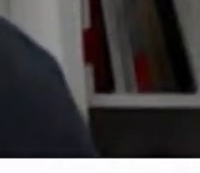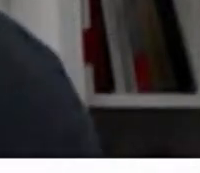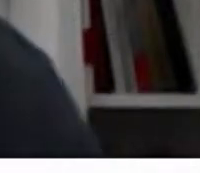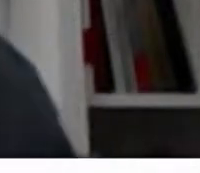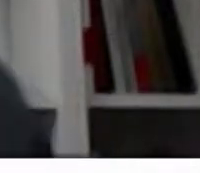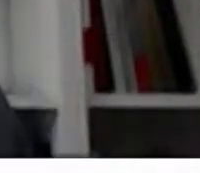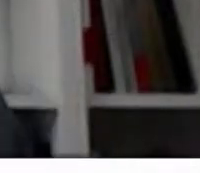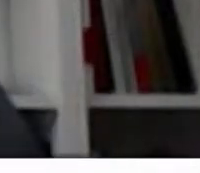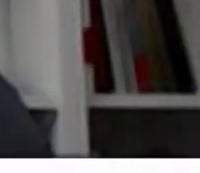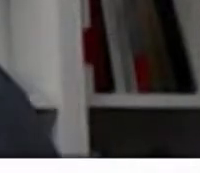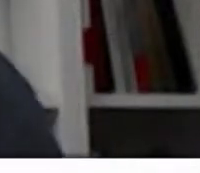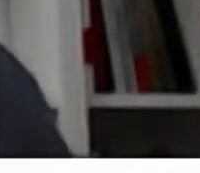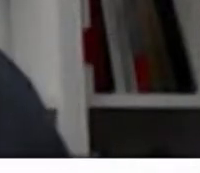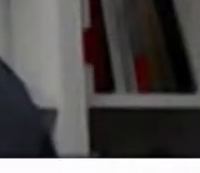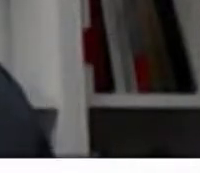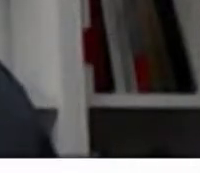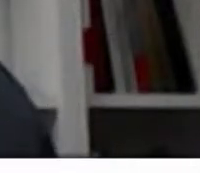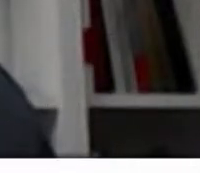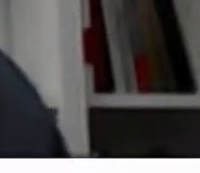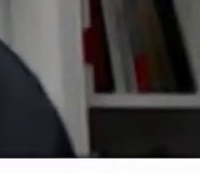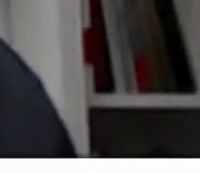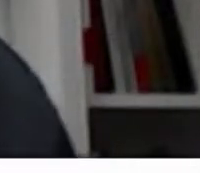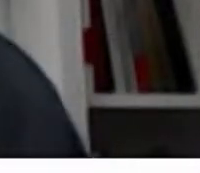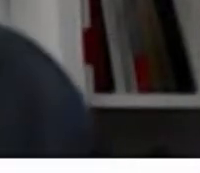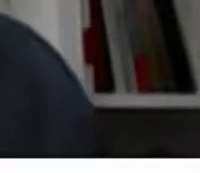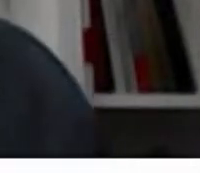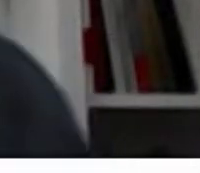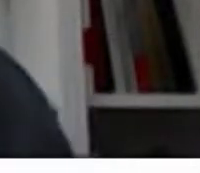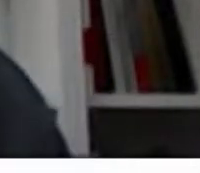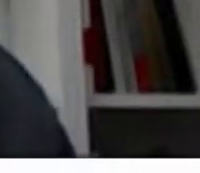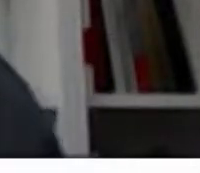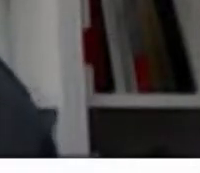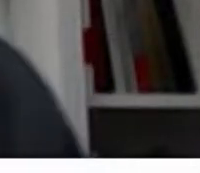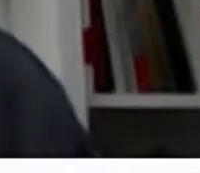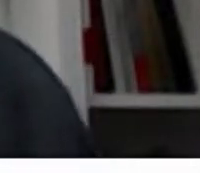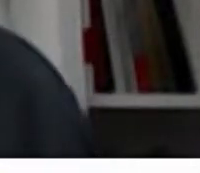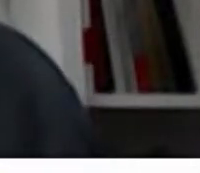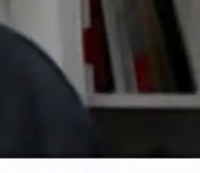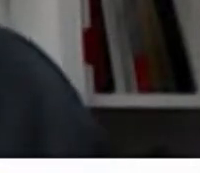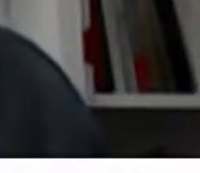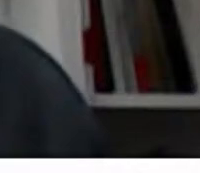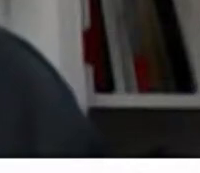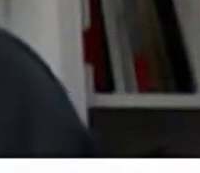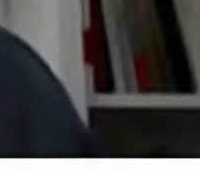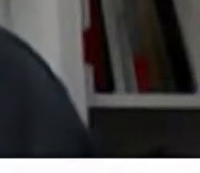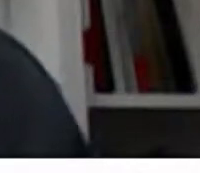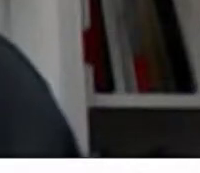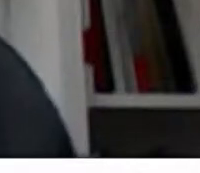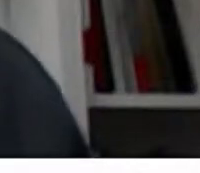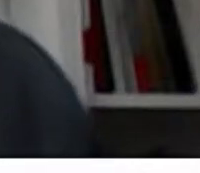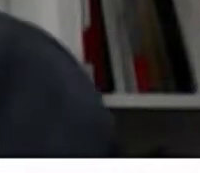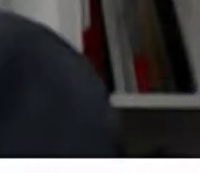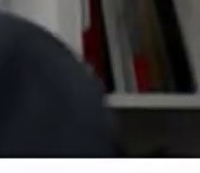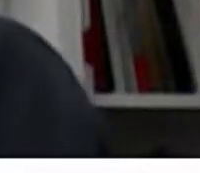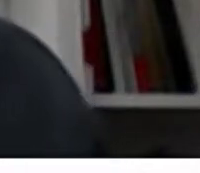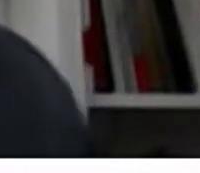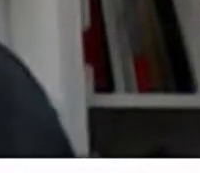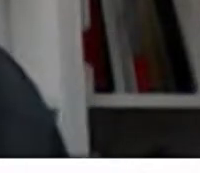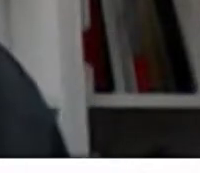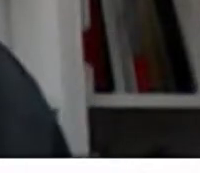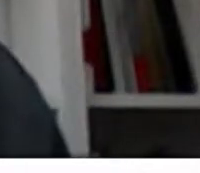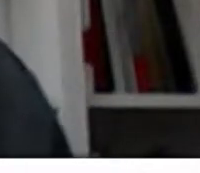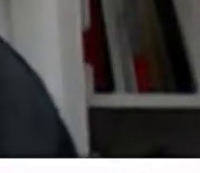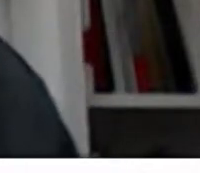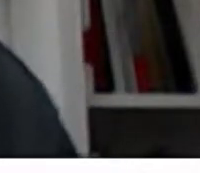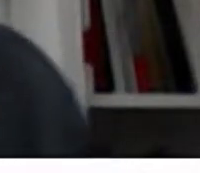menos sanata, menos verso. Acá hay un problema de desarrollo. Y si pensamos que con una decisión de este tipo se resuelve el problema de la